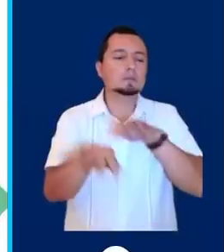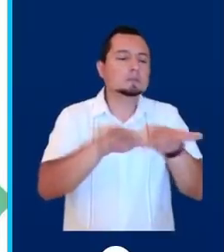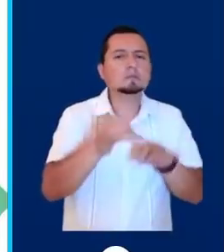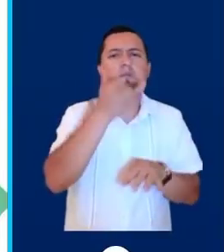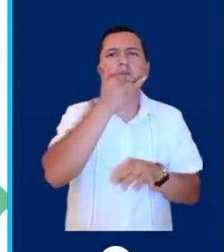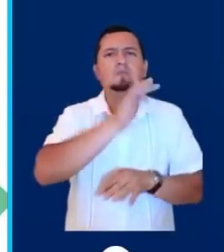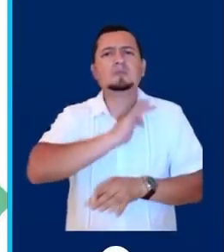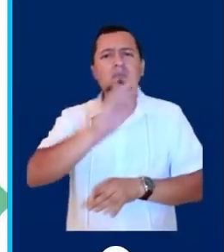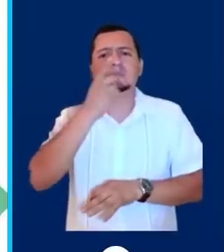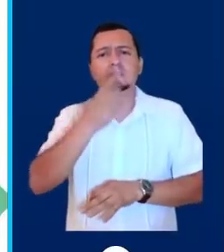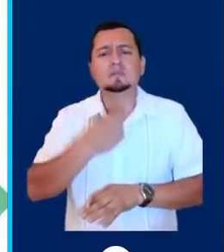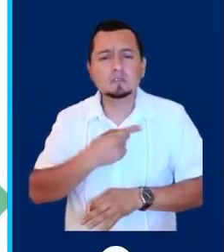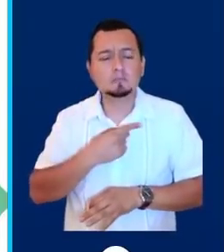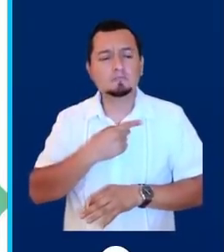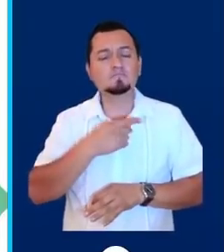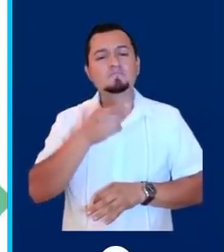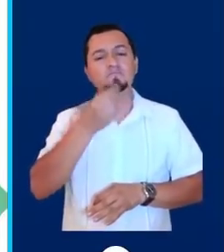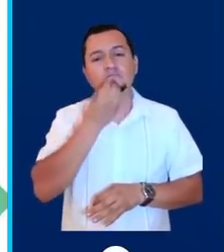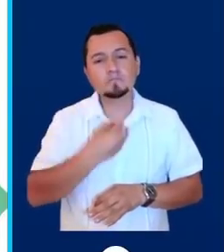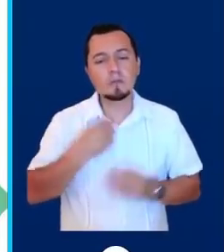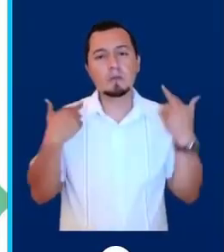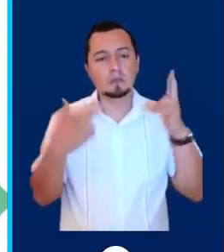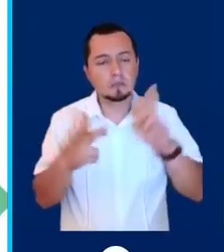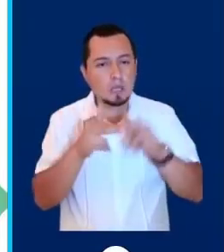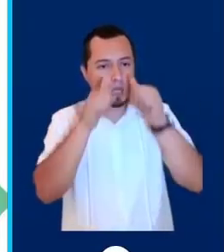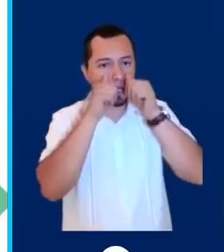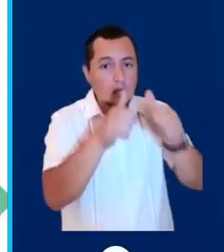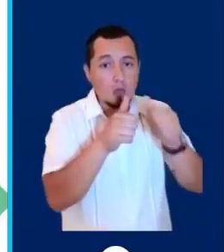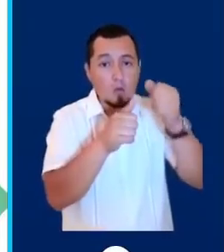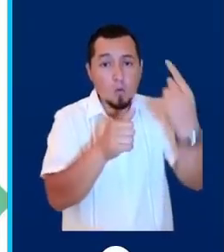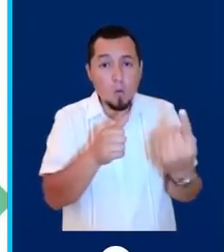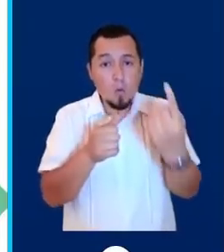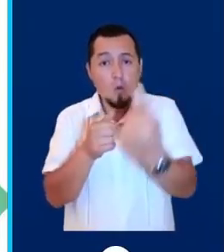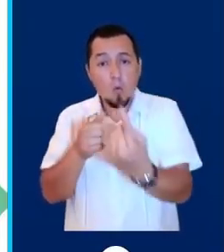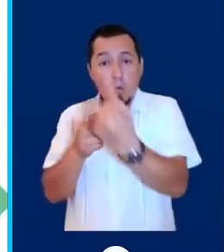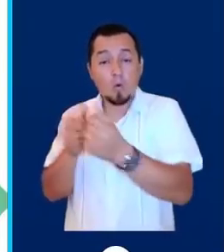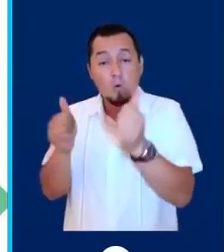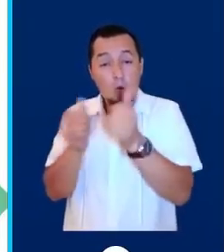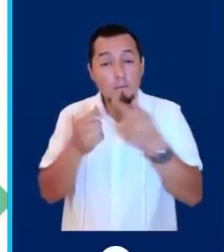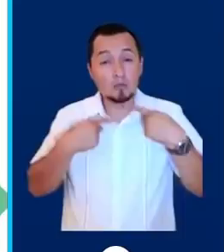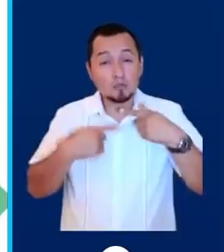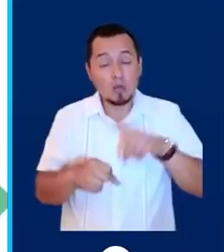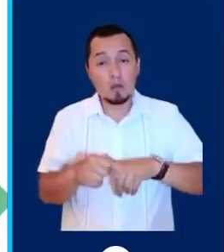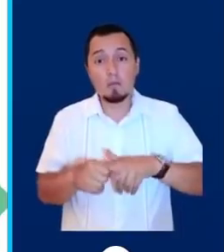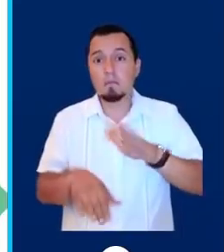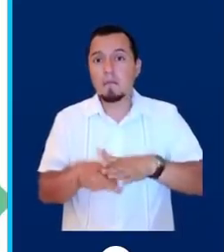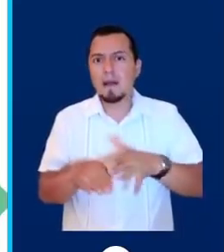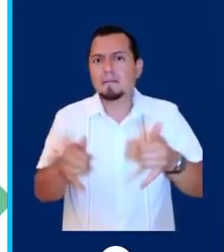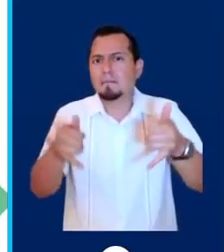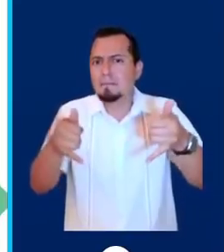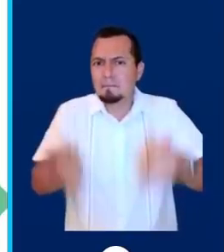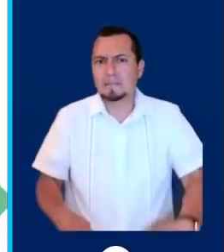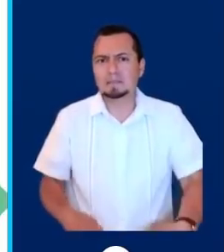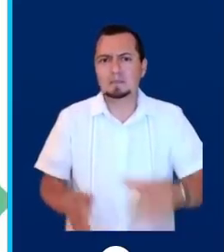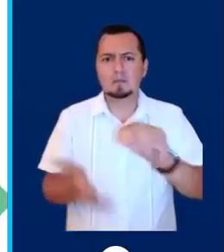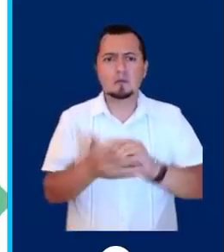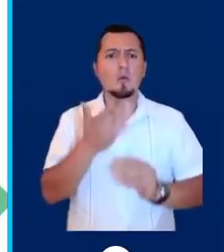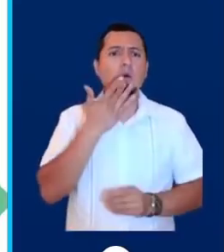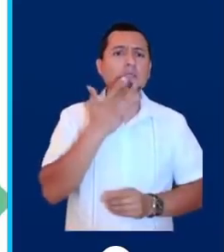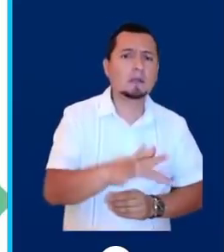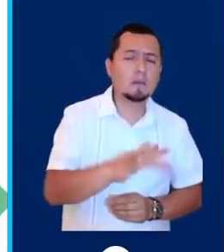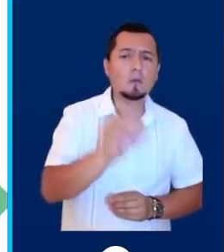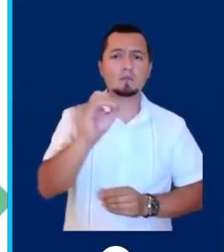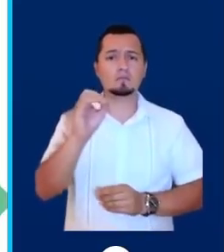puedan recibir retroalimentación, implica a un grupo de alumnos atenderlos en plataforma, a otros vía telefónica, a otros por WhatsApp, a